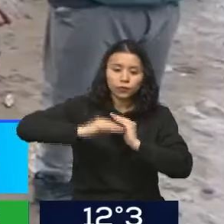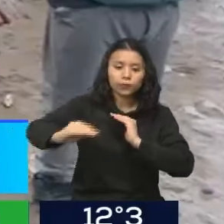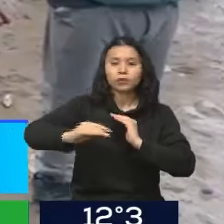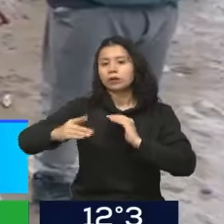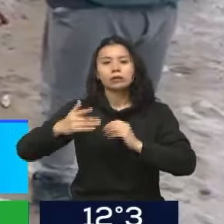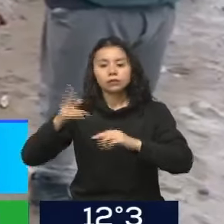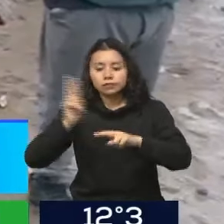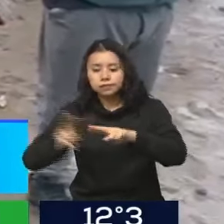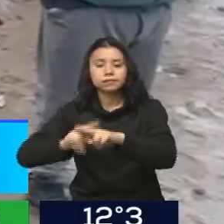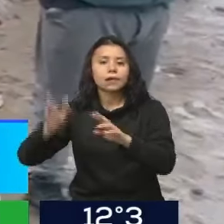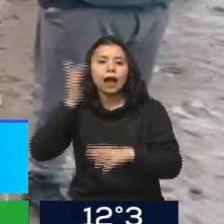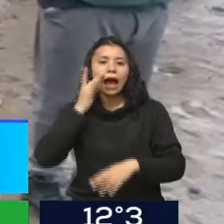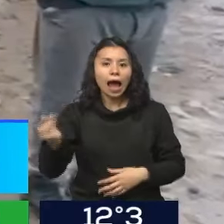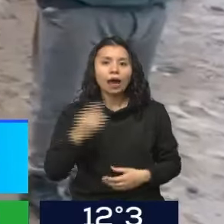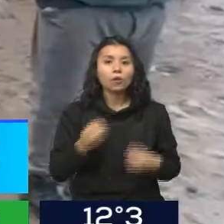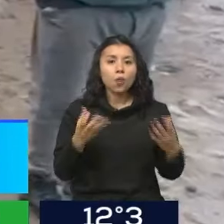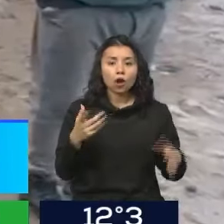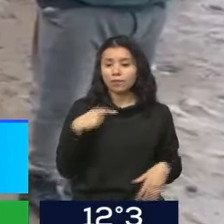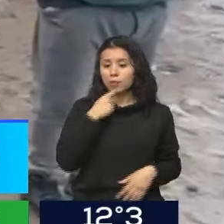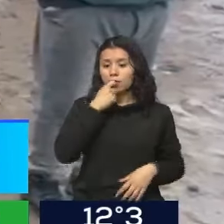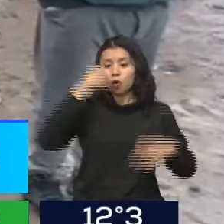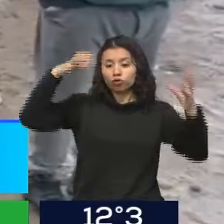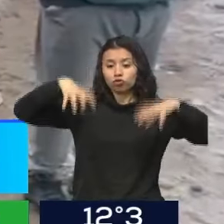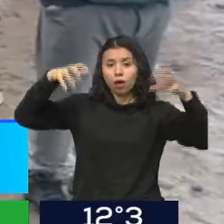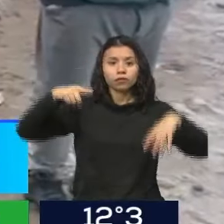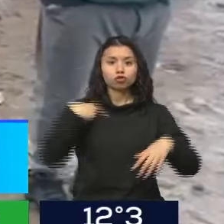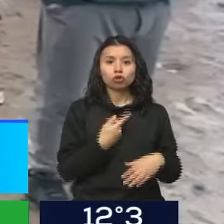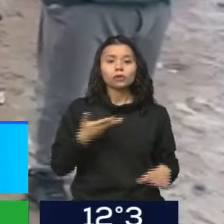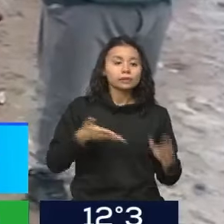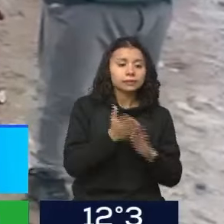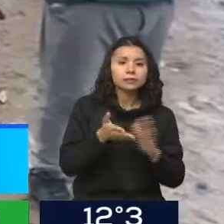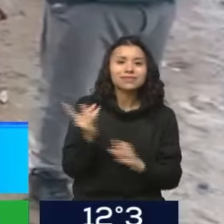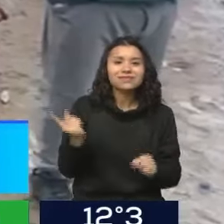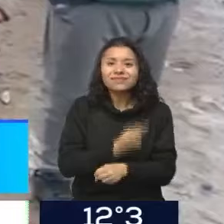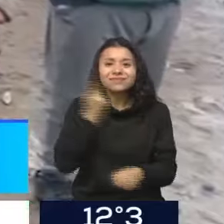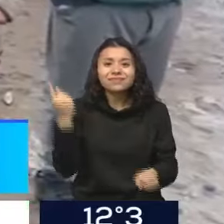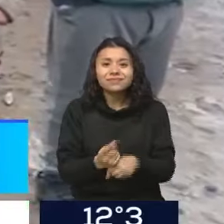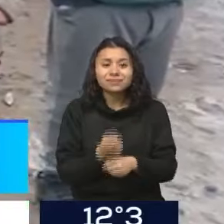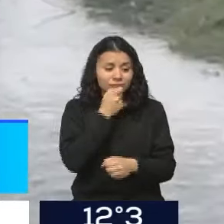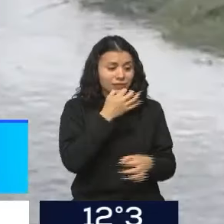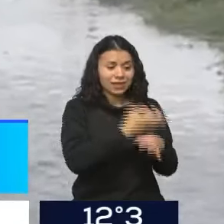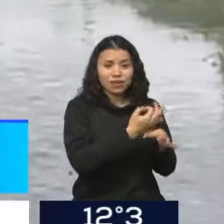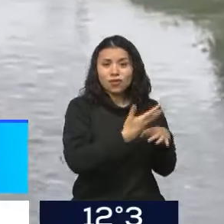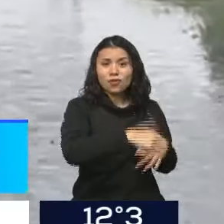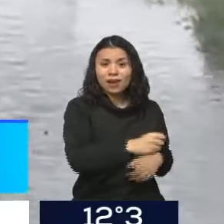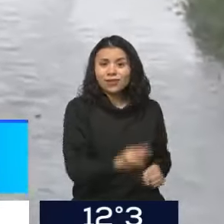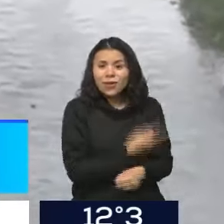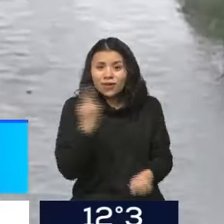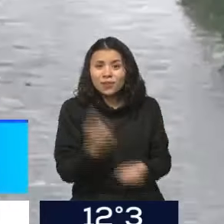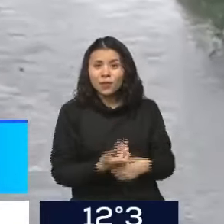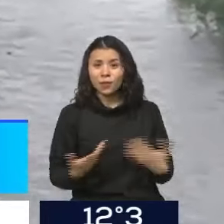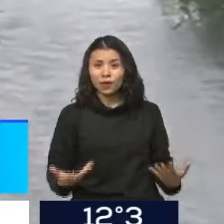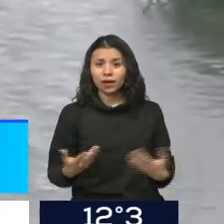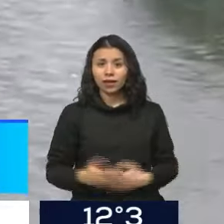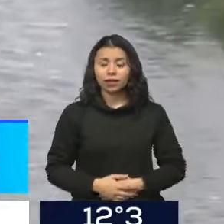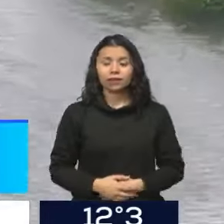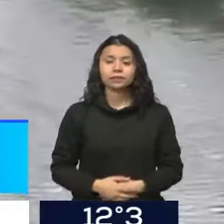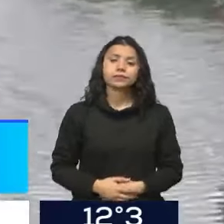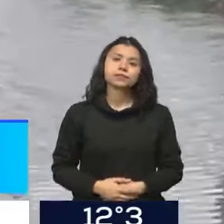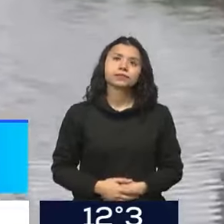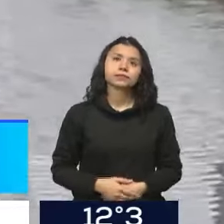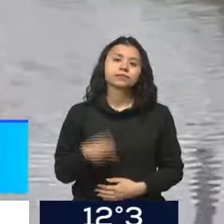salir. No se puede salir, prácticamente no se puede salir ni a llevar a los niños a la escuela. Los vecinos señalan que a pesar de los